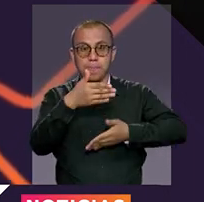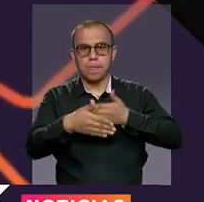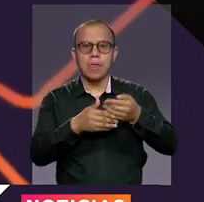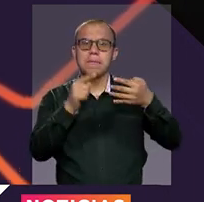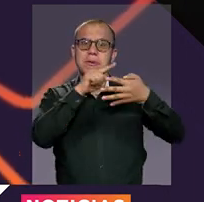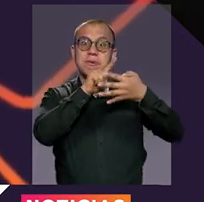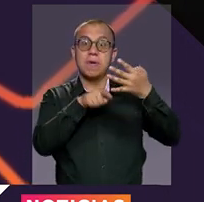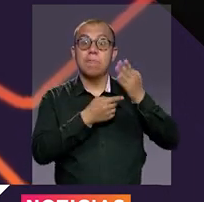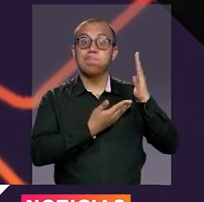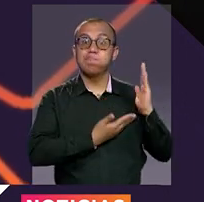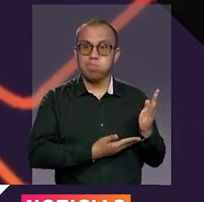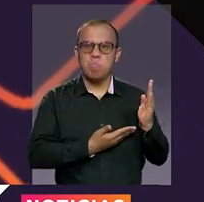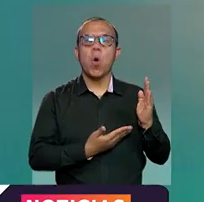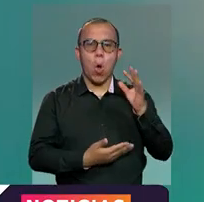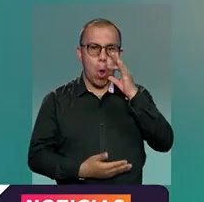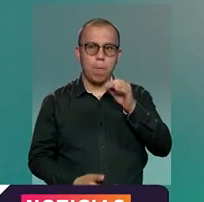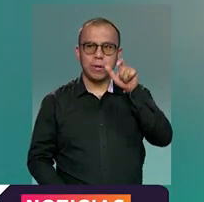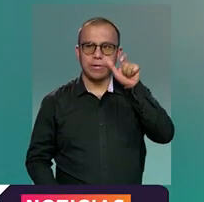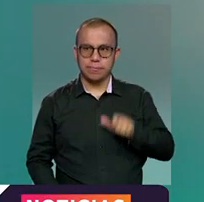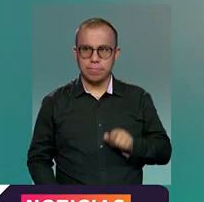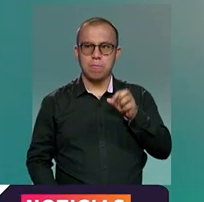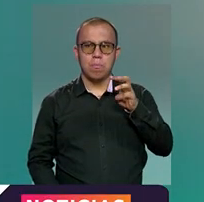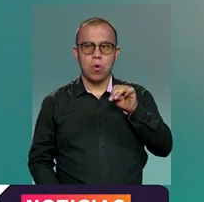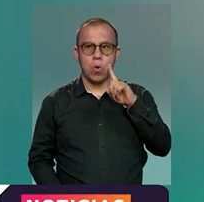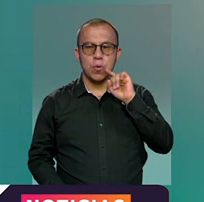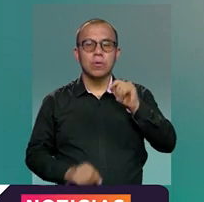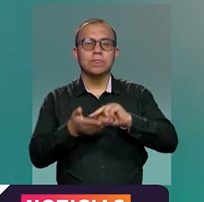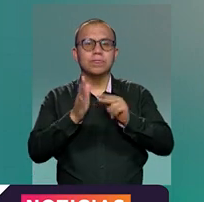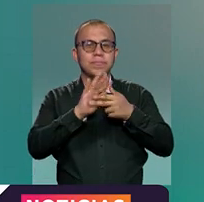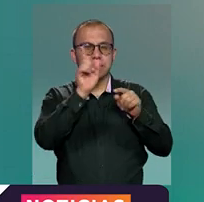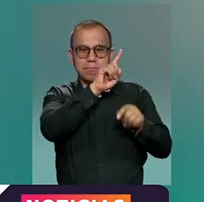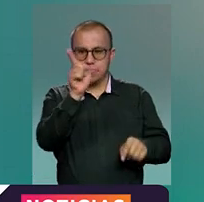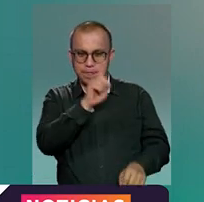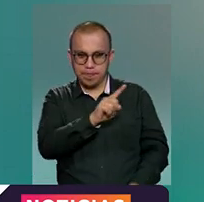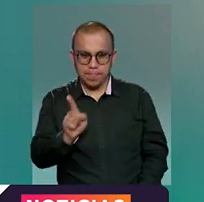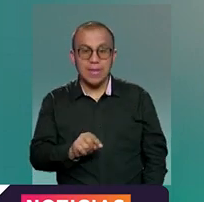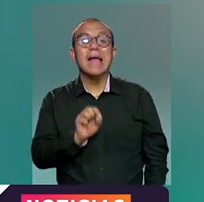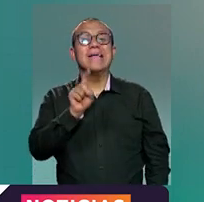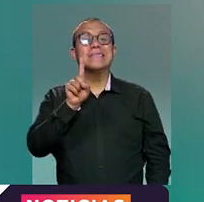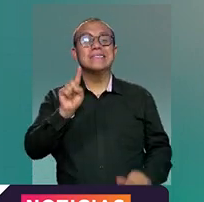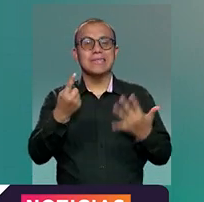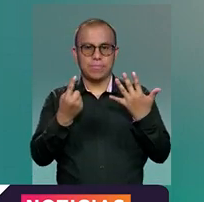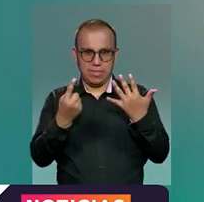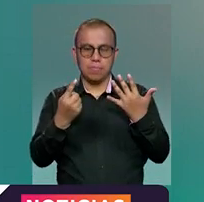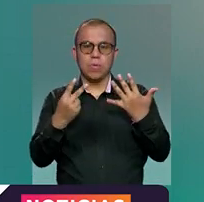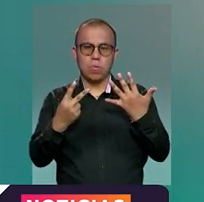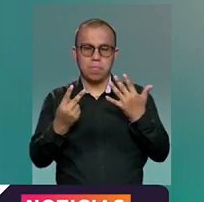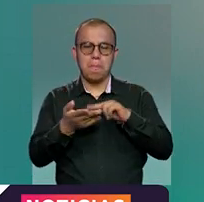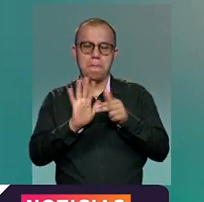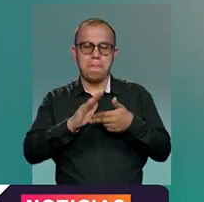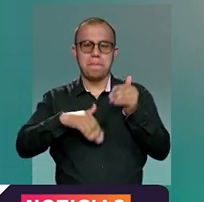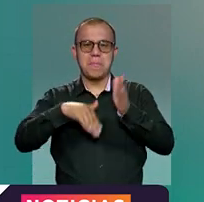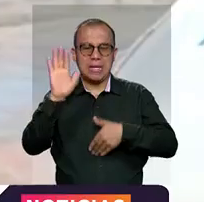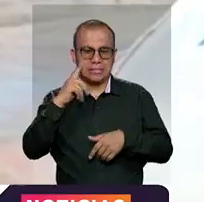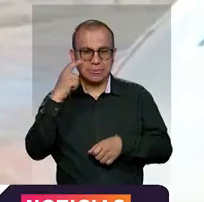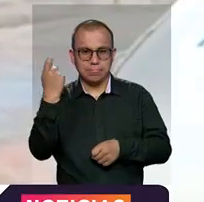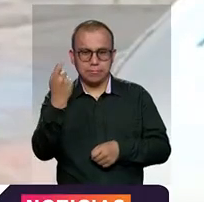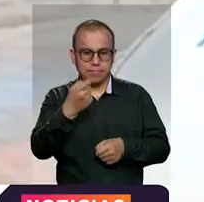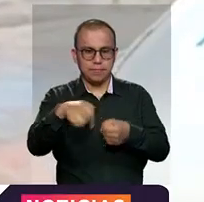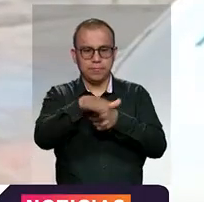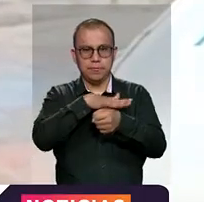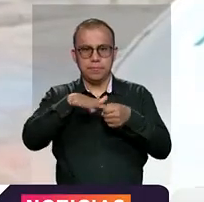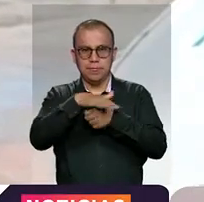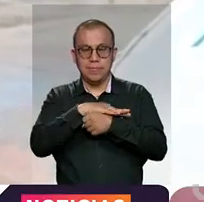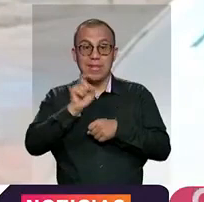son los delitos por los que alias El Mono ocupaba el 7º lugar en esta circular de los más buscados en Cundinamarca. Esta